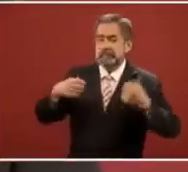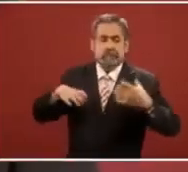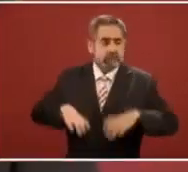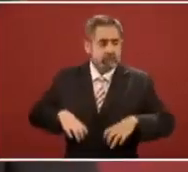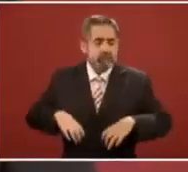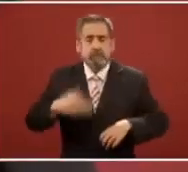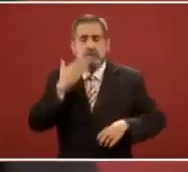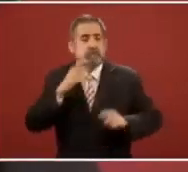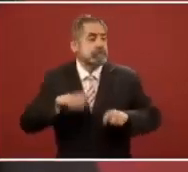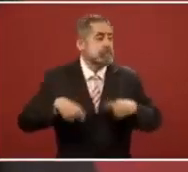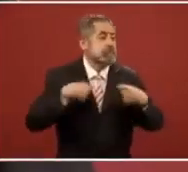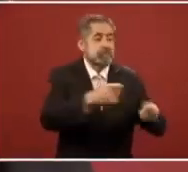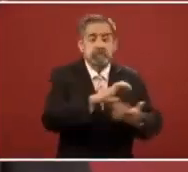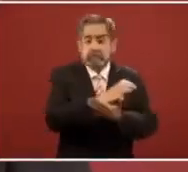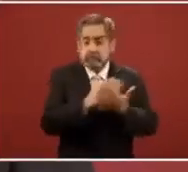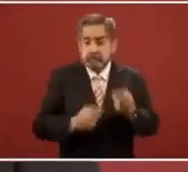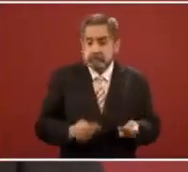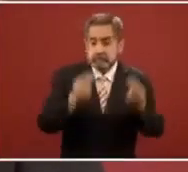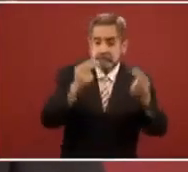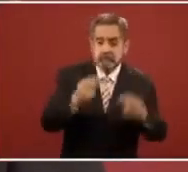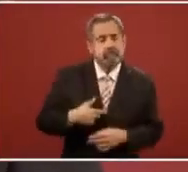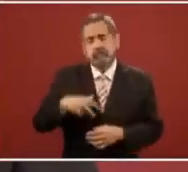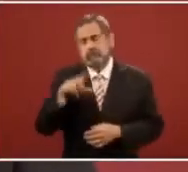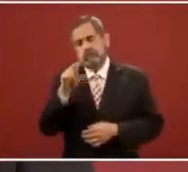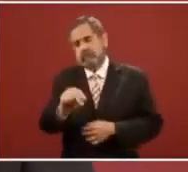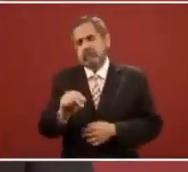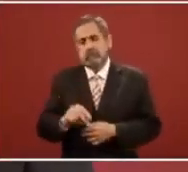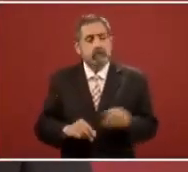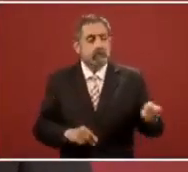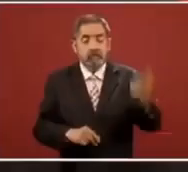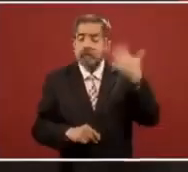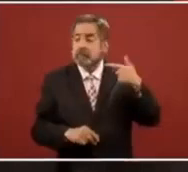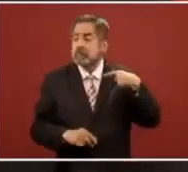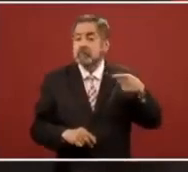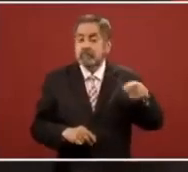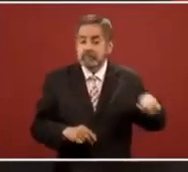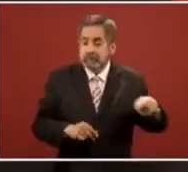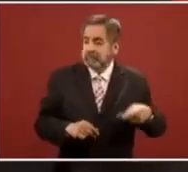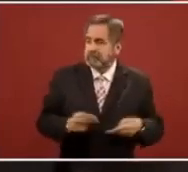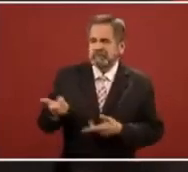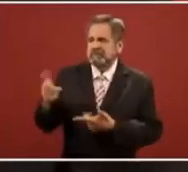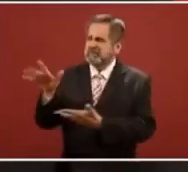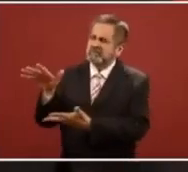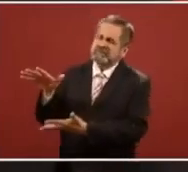que cobró más de la cuenta, que dejó tirada una obra,